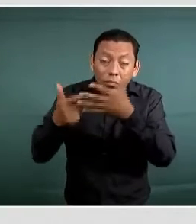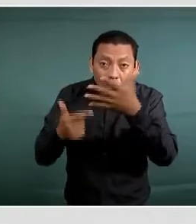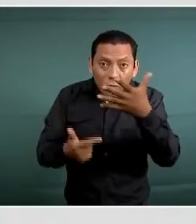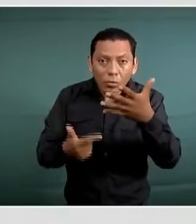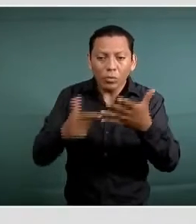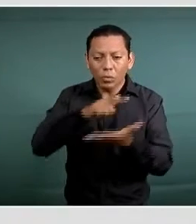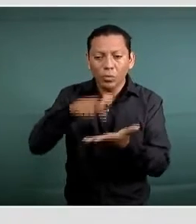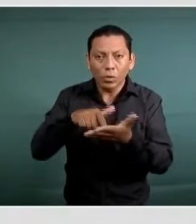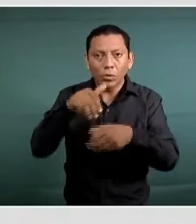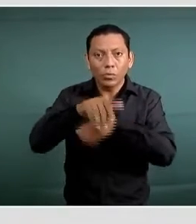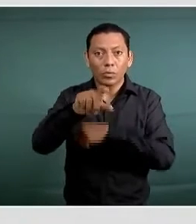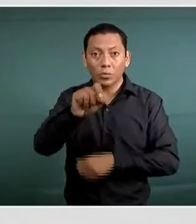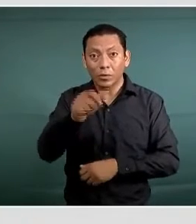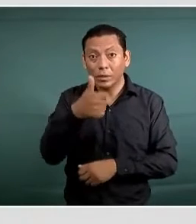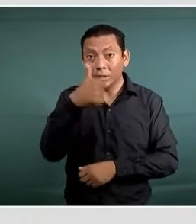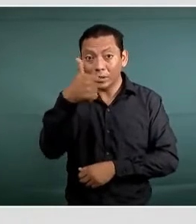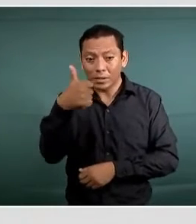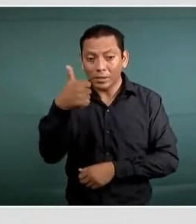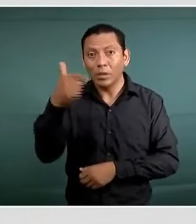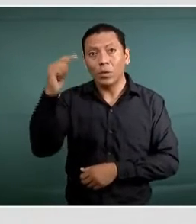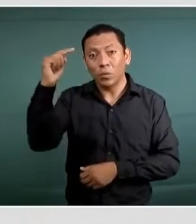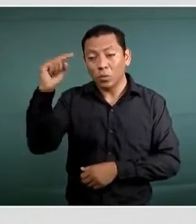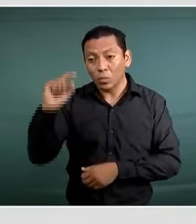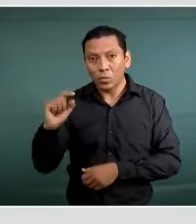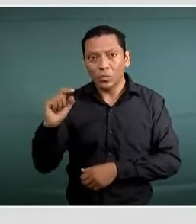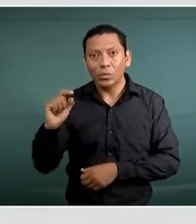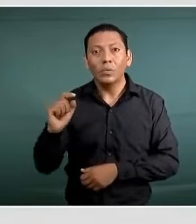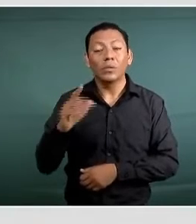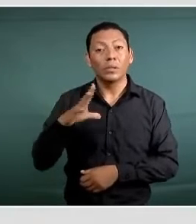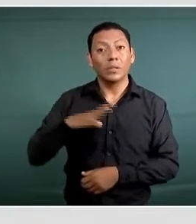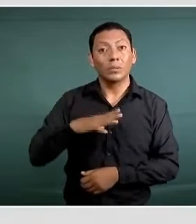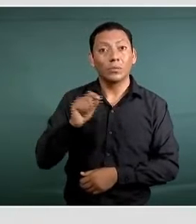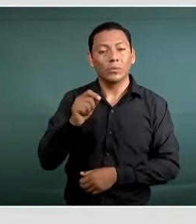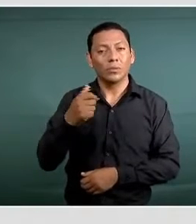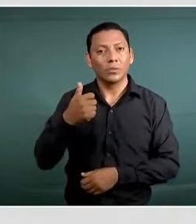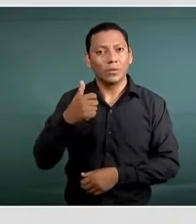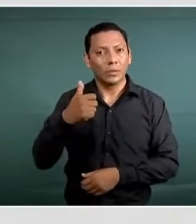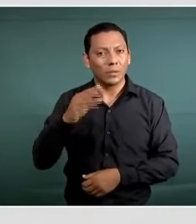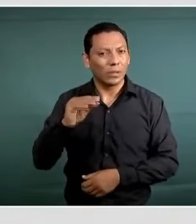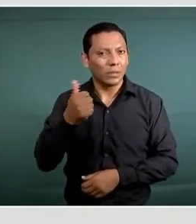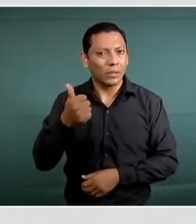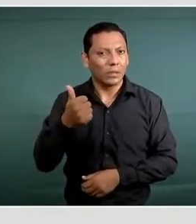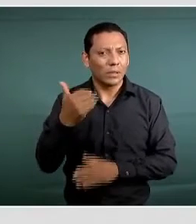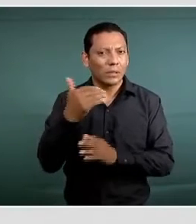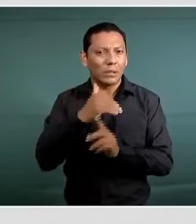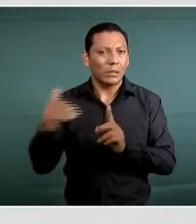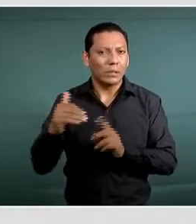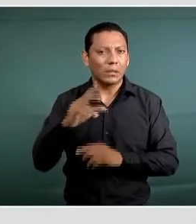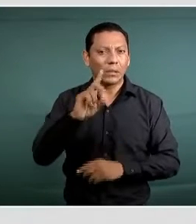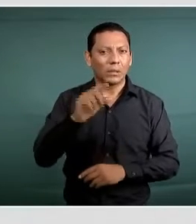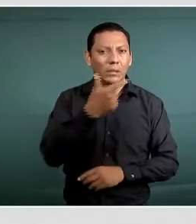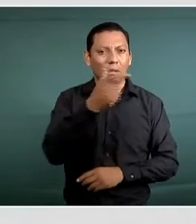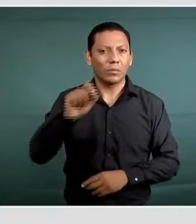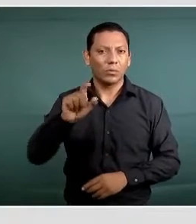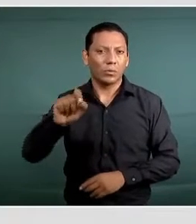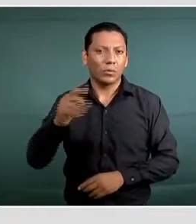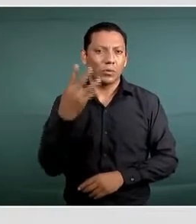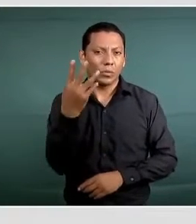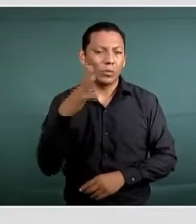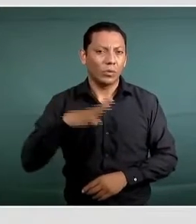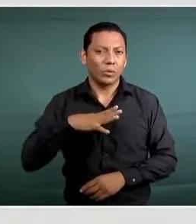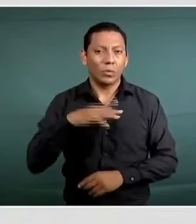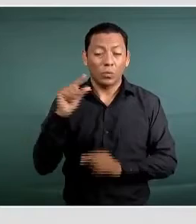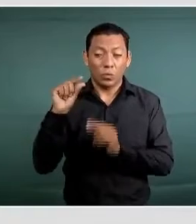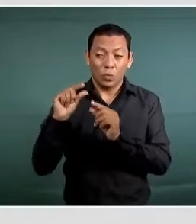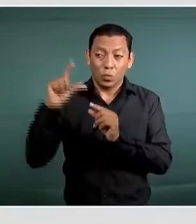número 26, con un porcentaje de 12.96, donde la media es 37.24 y tenemos